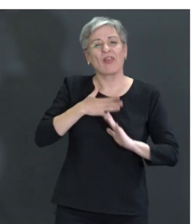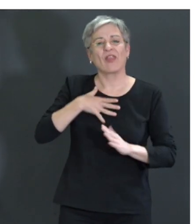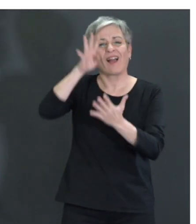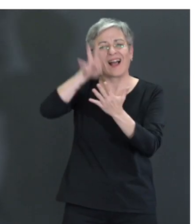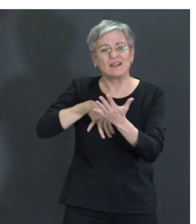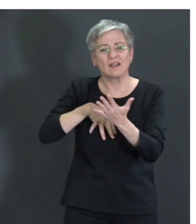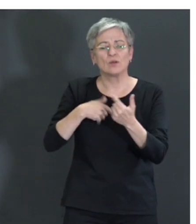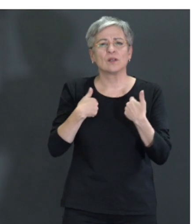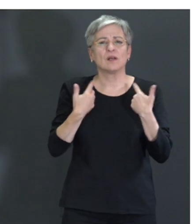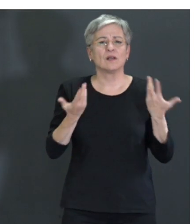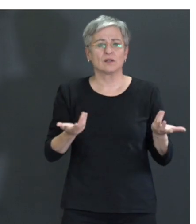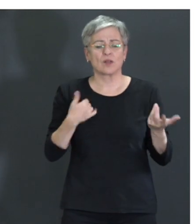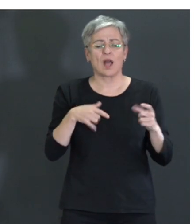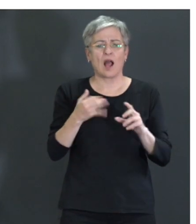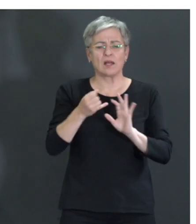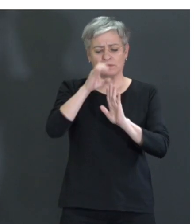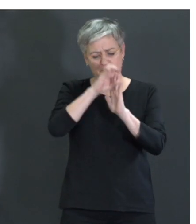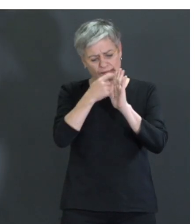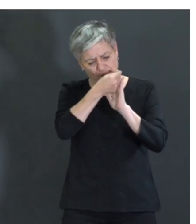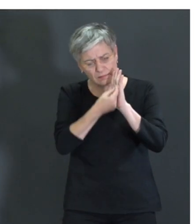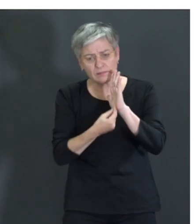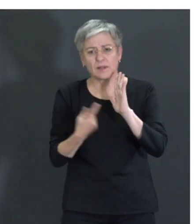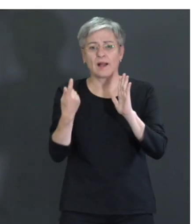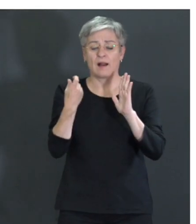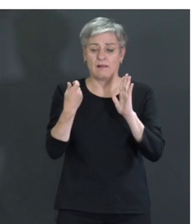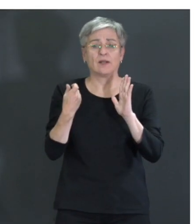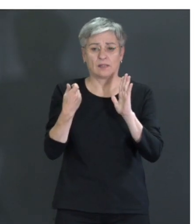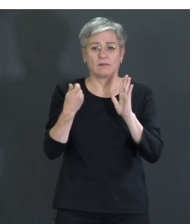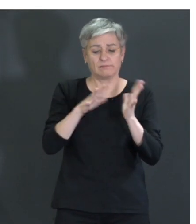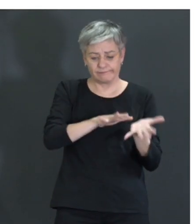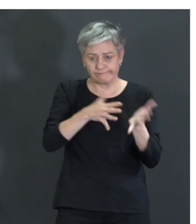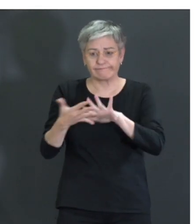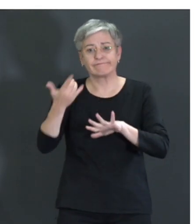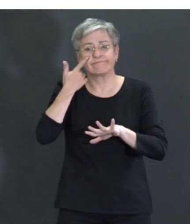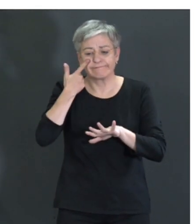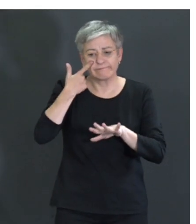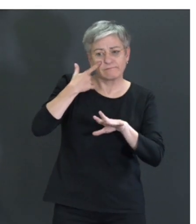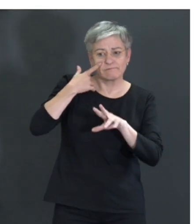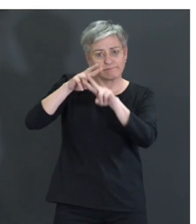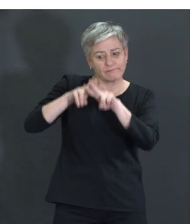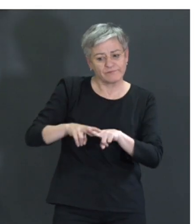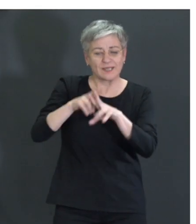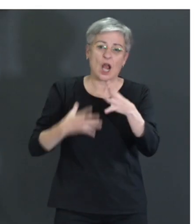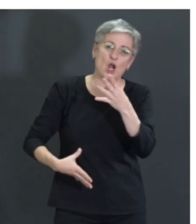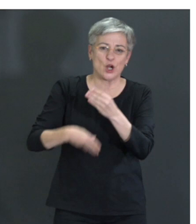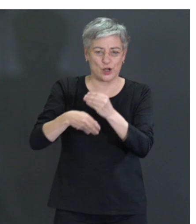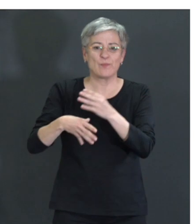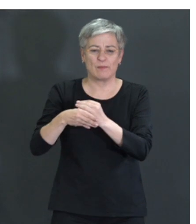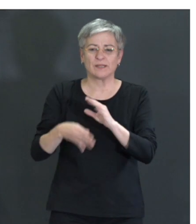cual ahí, bueno, pues hay un amplio recorrido que vamos a tener que también complementar, que seguir,